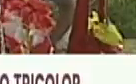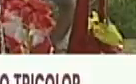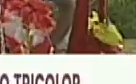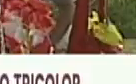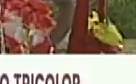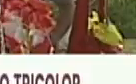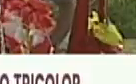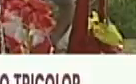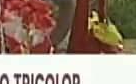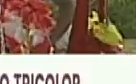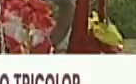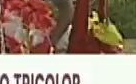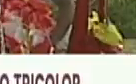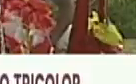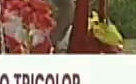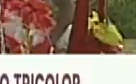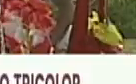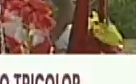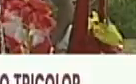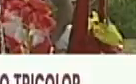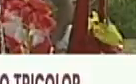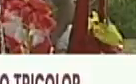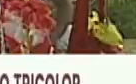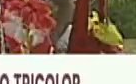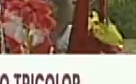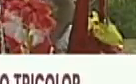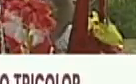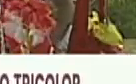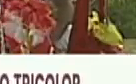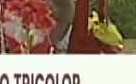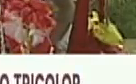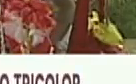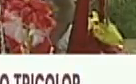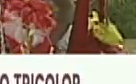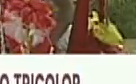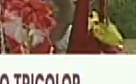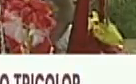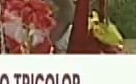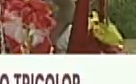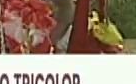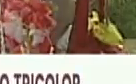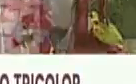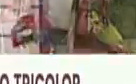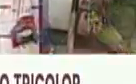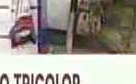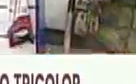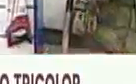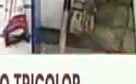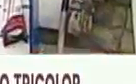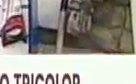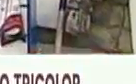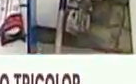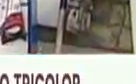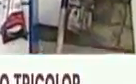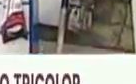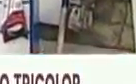Venezuela. Hasta la fecha, este programa social ha rehabilitado